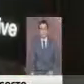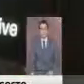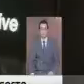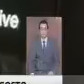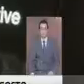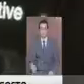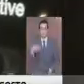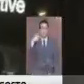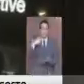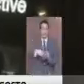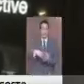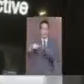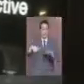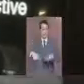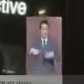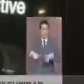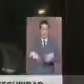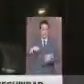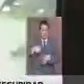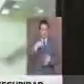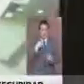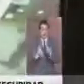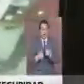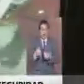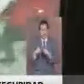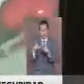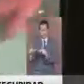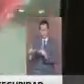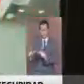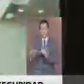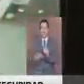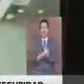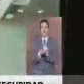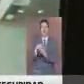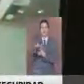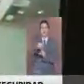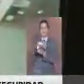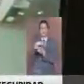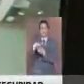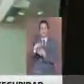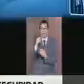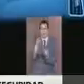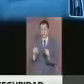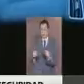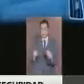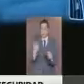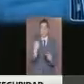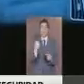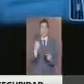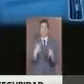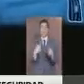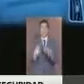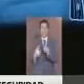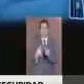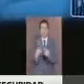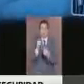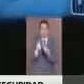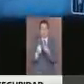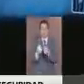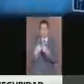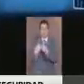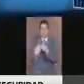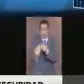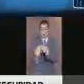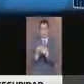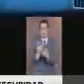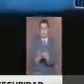Para el 2016 se sumarán autos con sistema para ayudar a estacionar, control de crucero capaz de determinar la distancia máxima con el auto de adelante